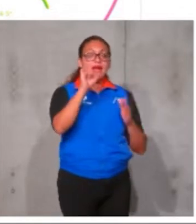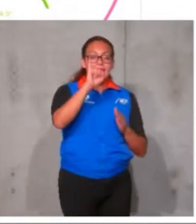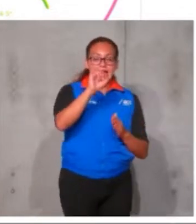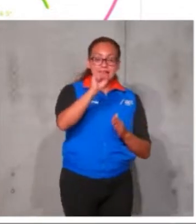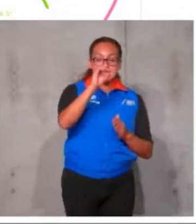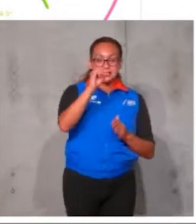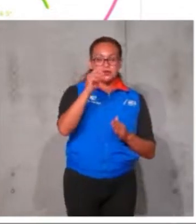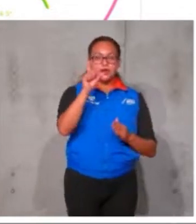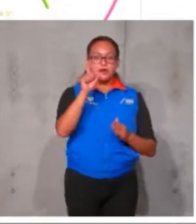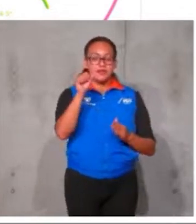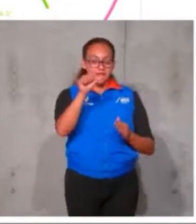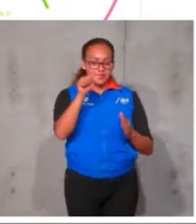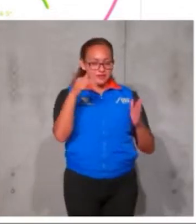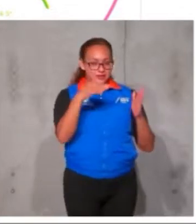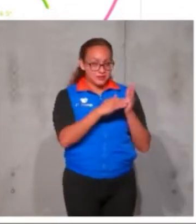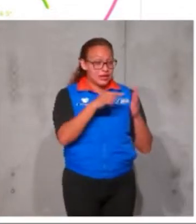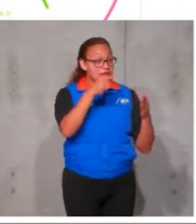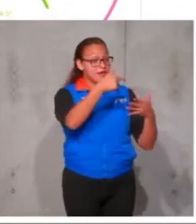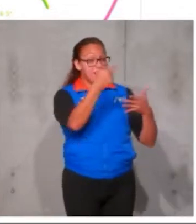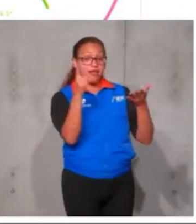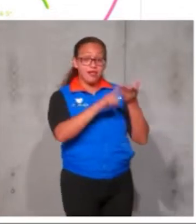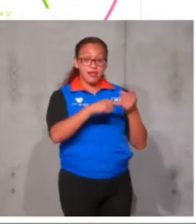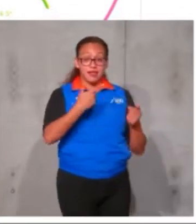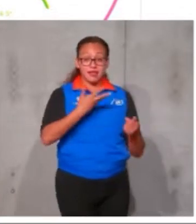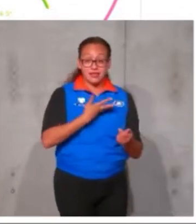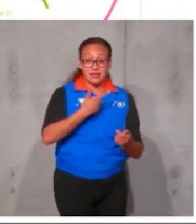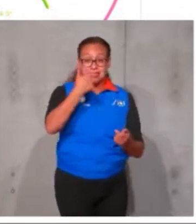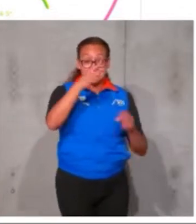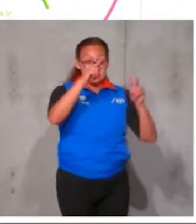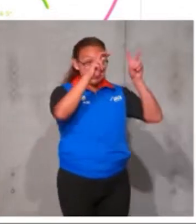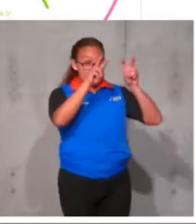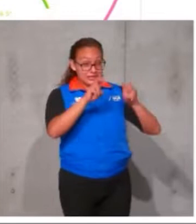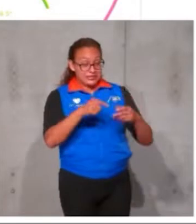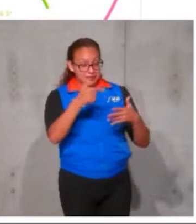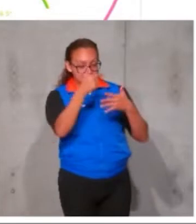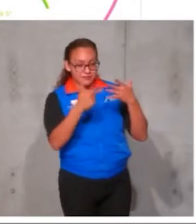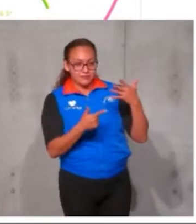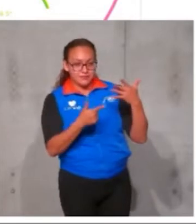ISO 26000, que establece 7 temas